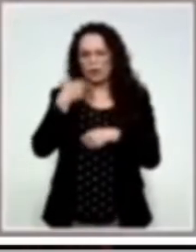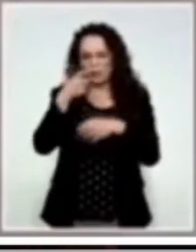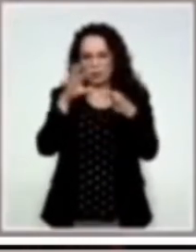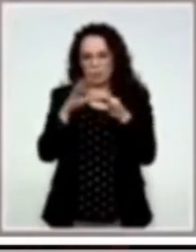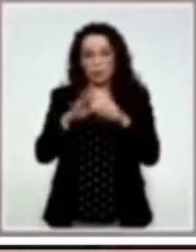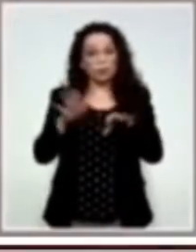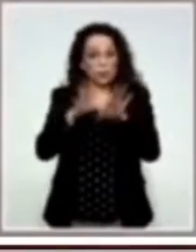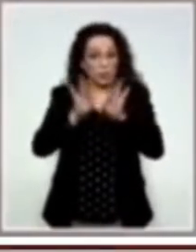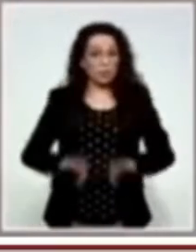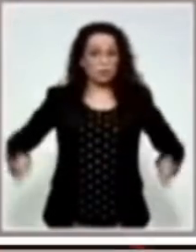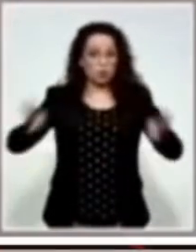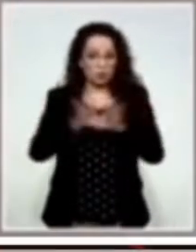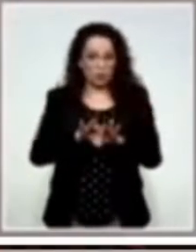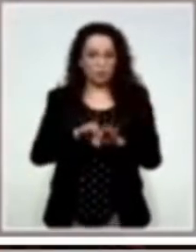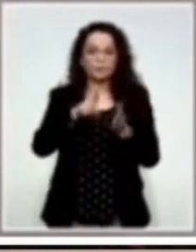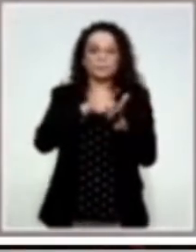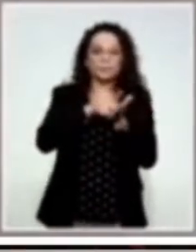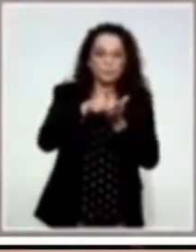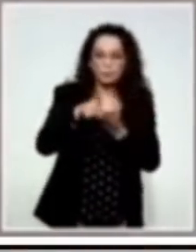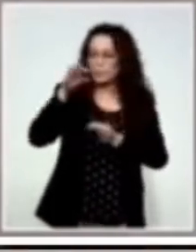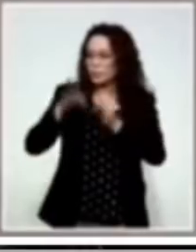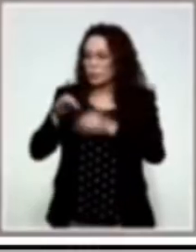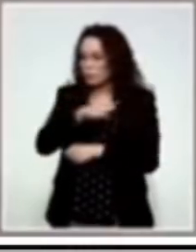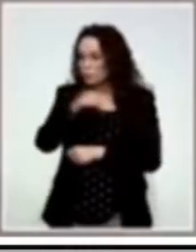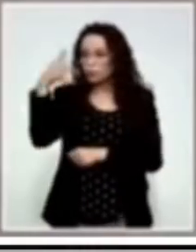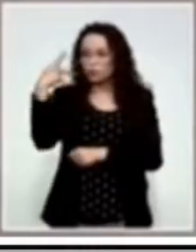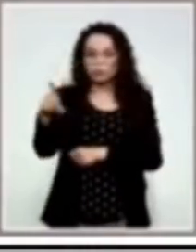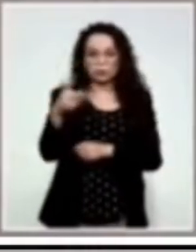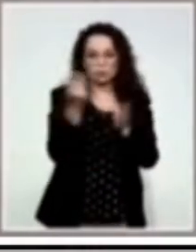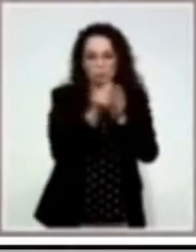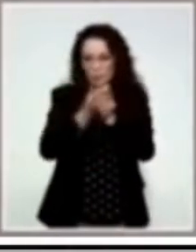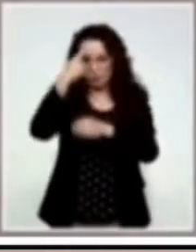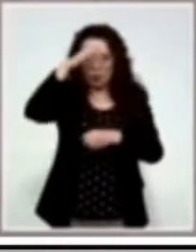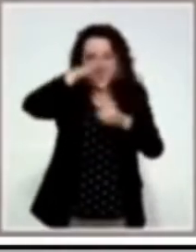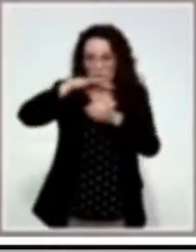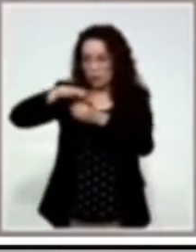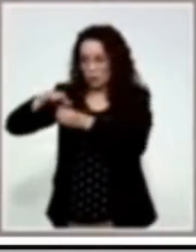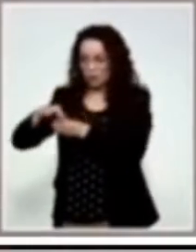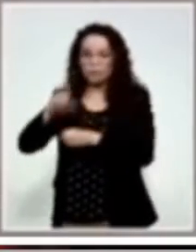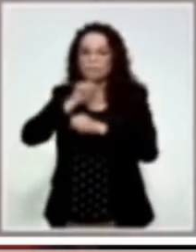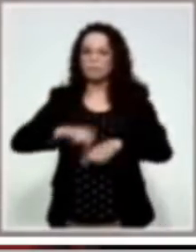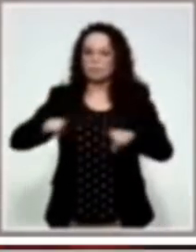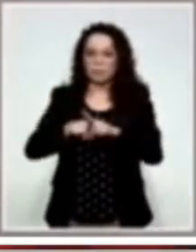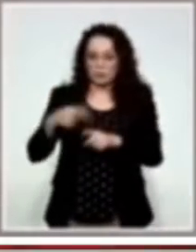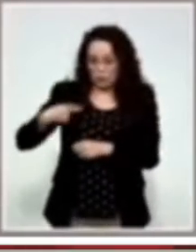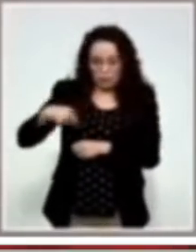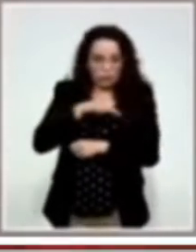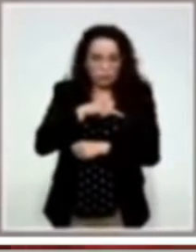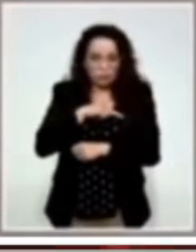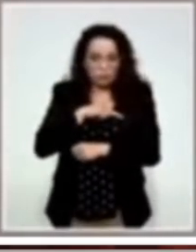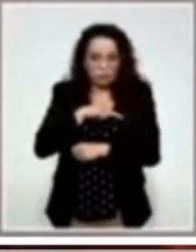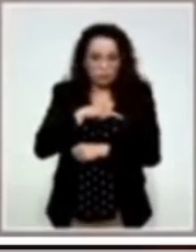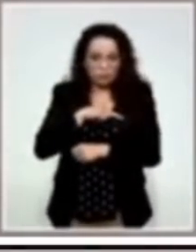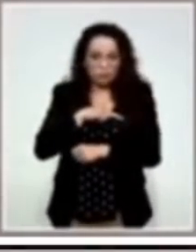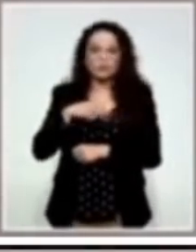votar como votaron los ministros de la mayoría, lo tenemos los ministros de la minoría. Si yo estoy convencido de